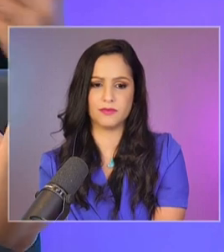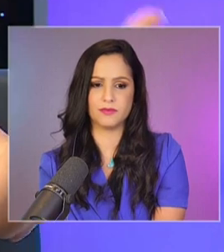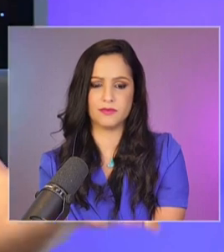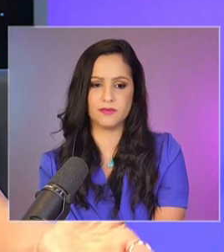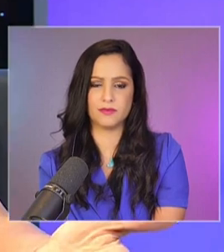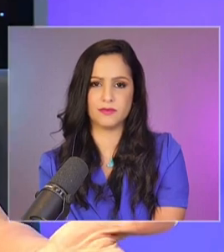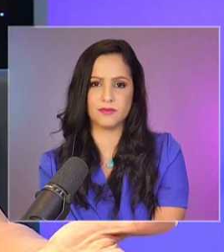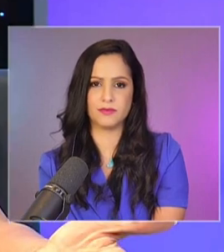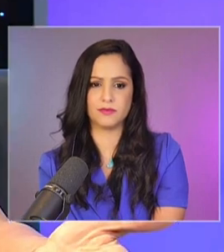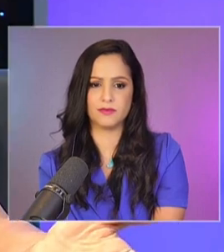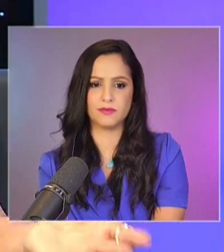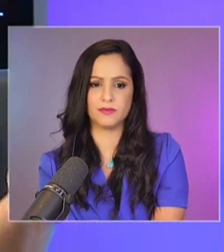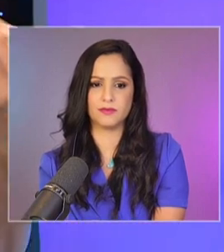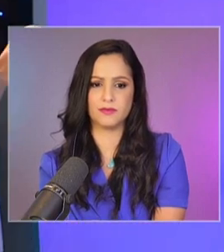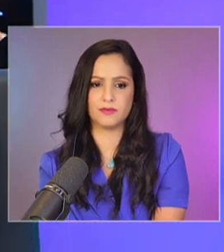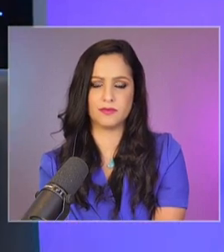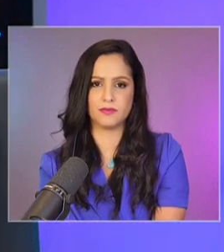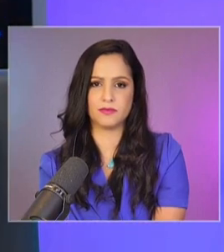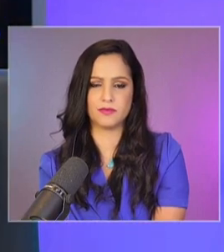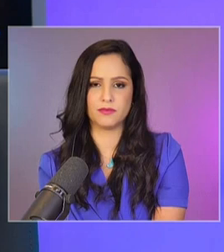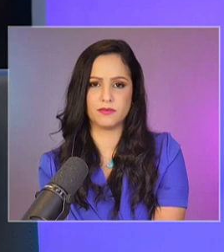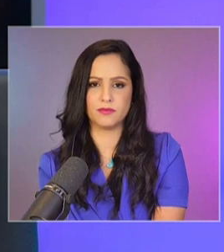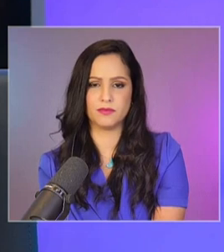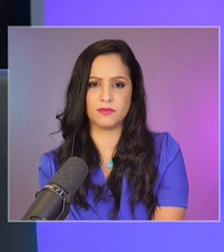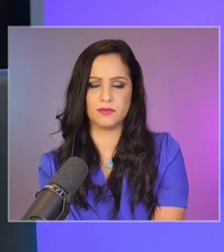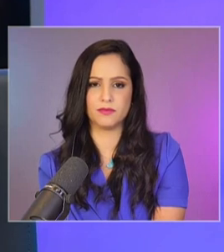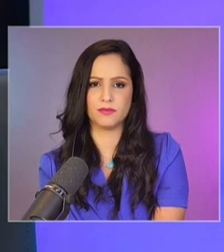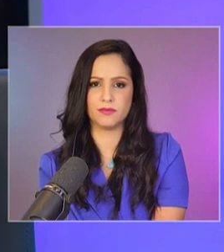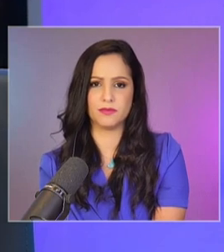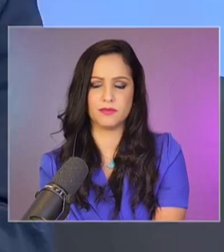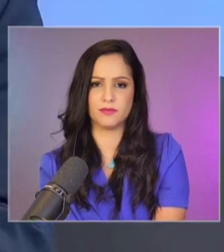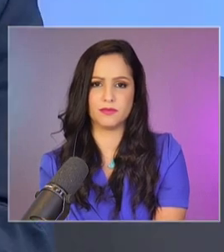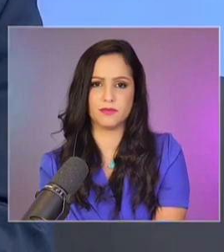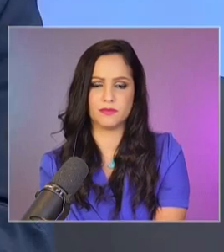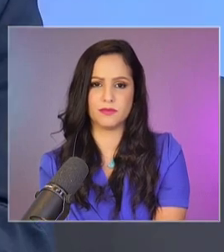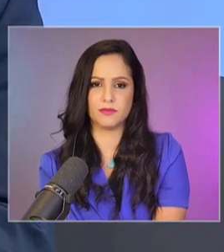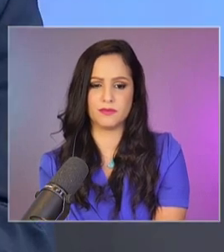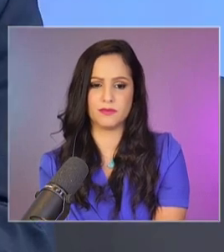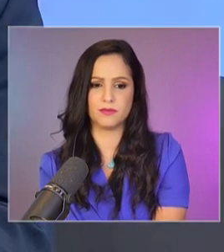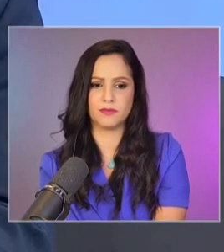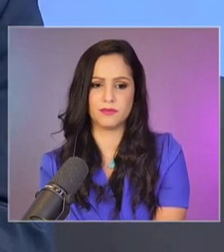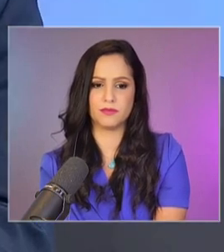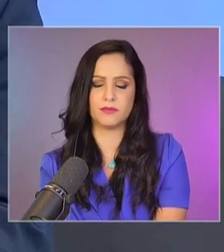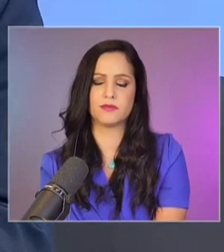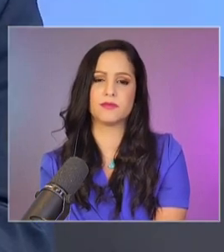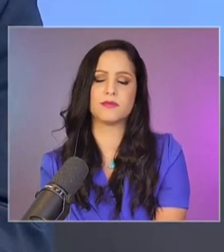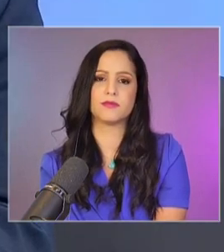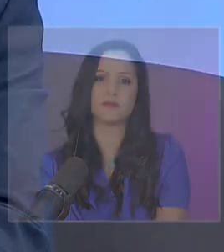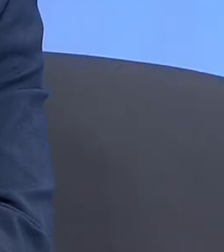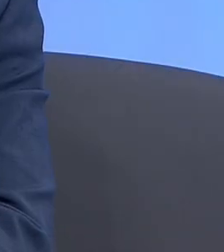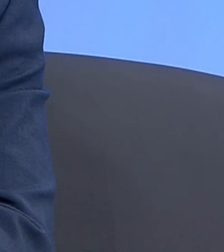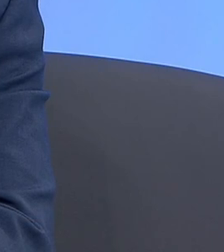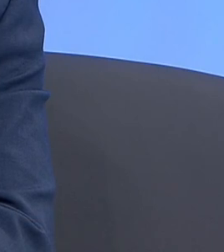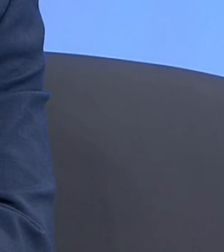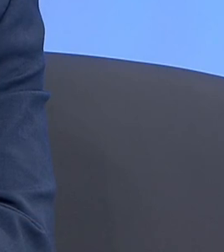Decepcionado de su hijo y eso no y lo maltrató emocionalmente infiriéndole